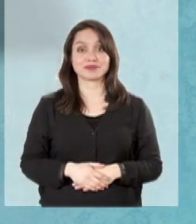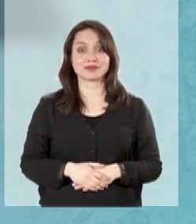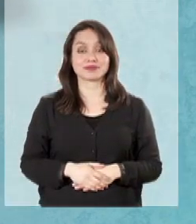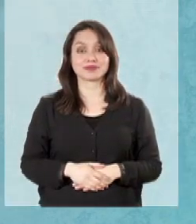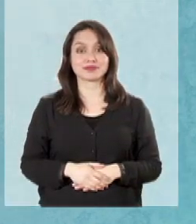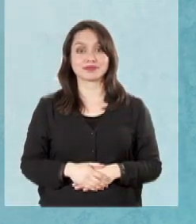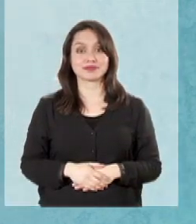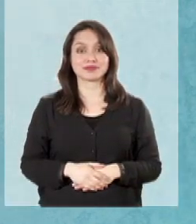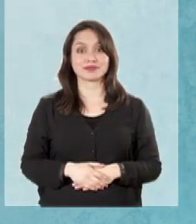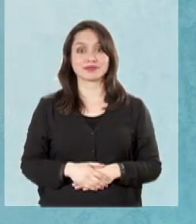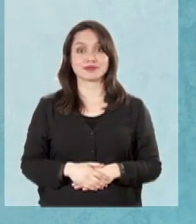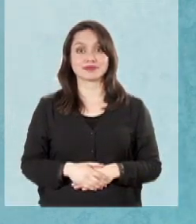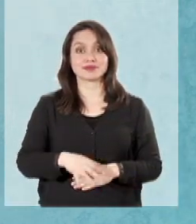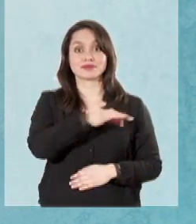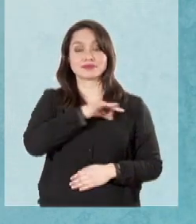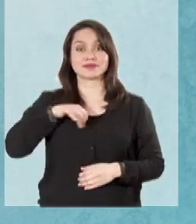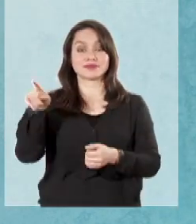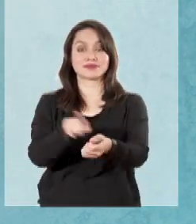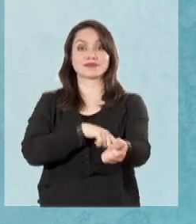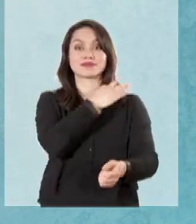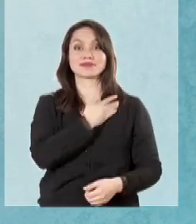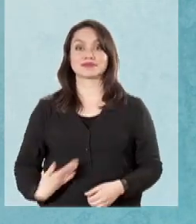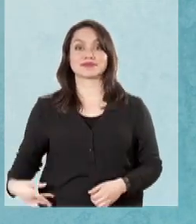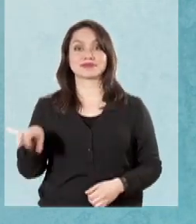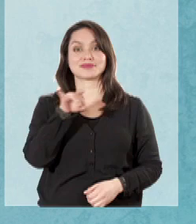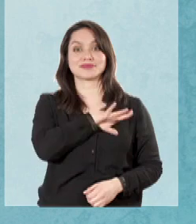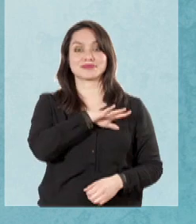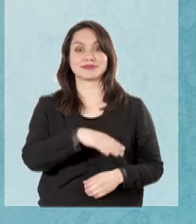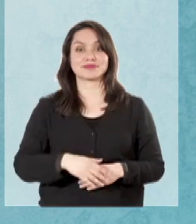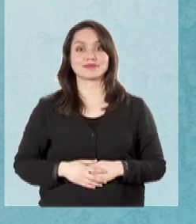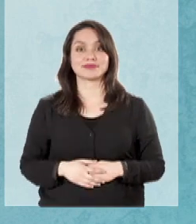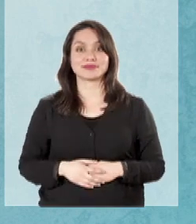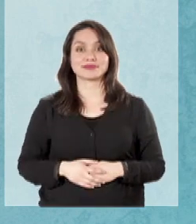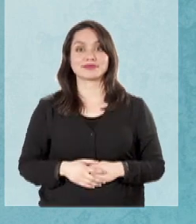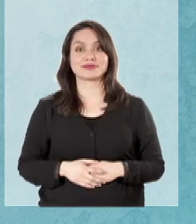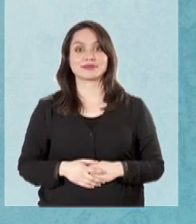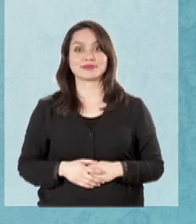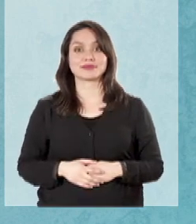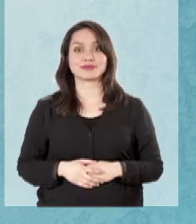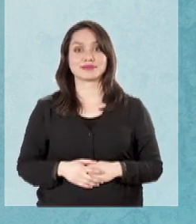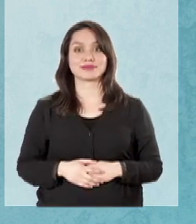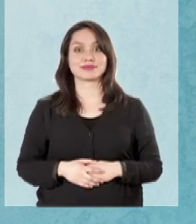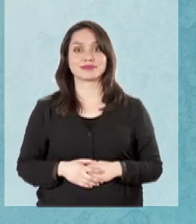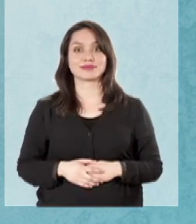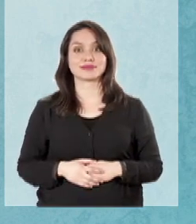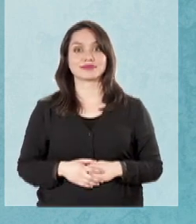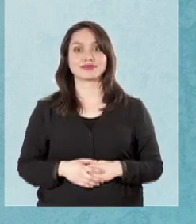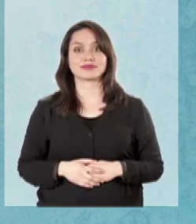Ministerio de Energía, Gobierno de Chile.